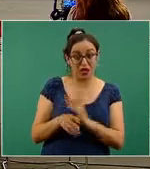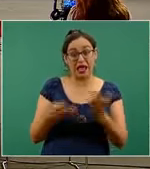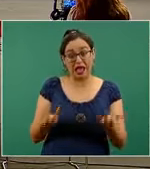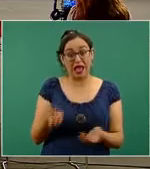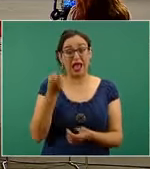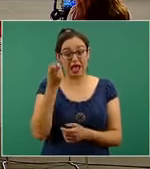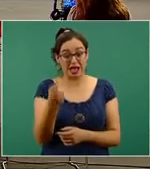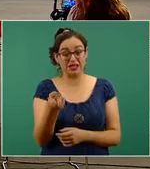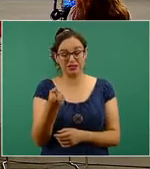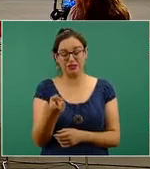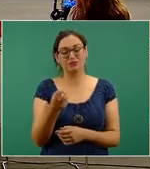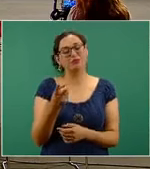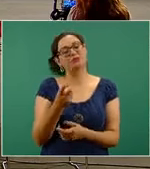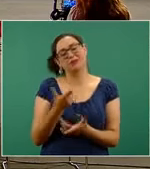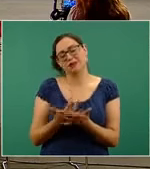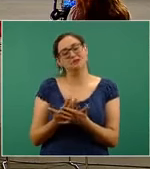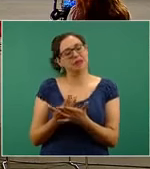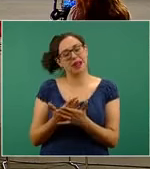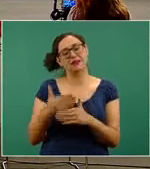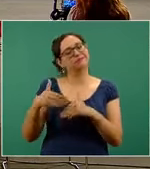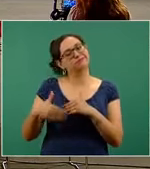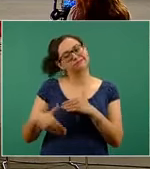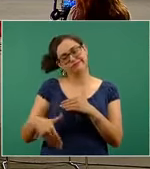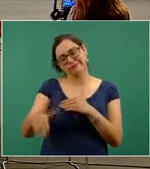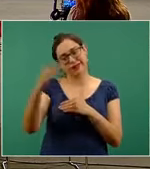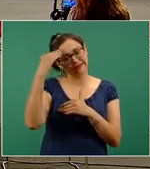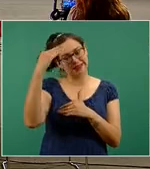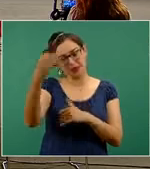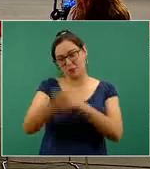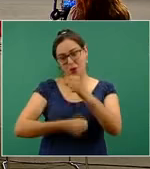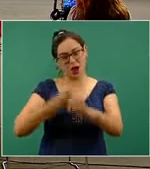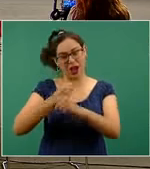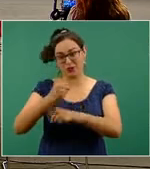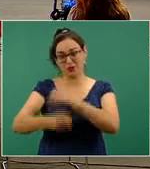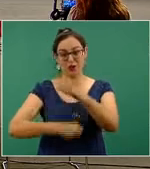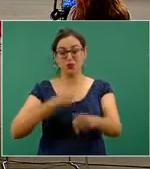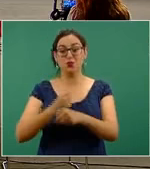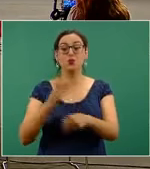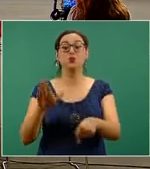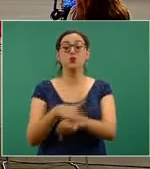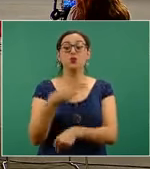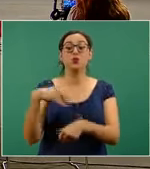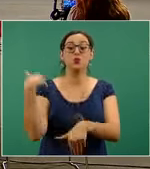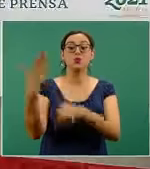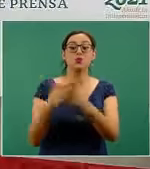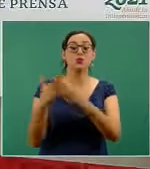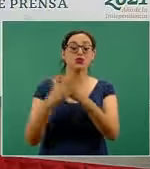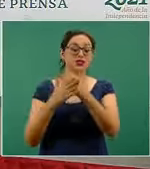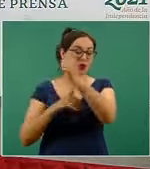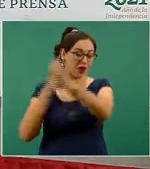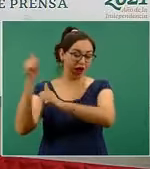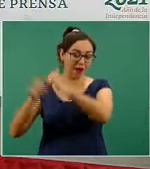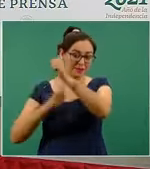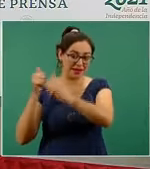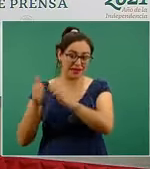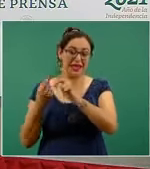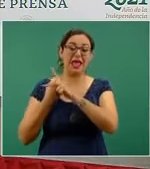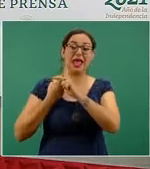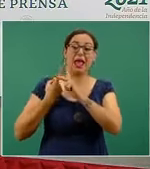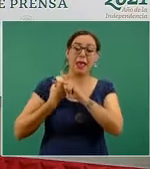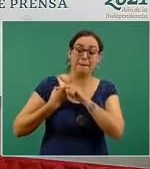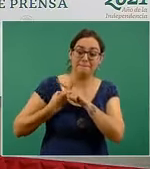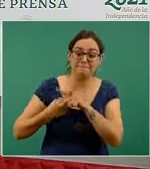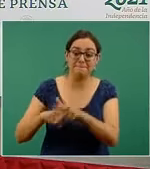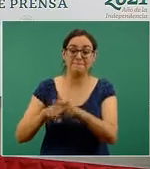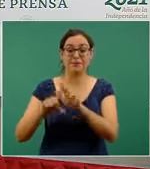peor calidad, pues eso sí va a requerir años. Todavía en abril va a entrar en vigor la etapa del